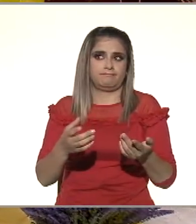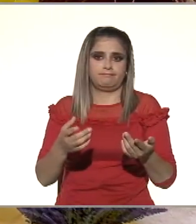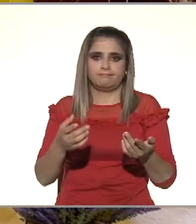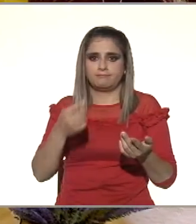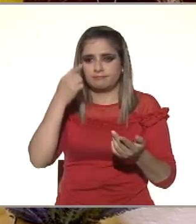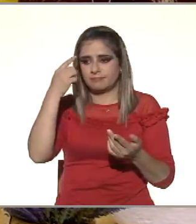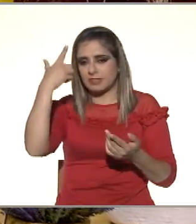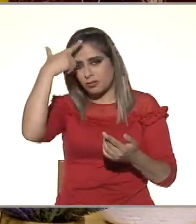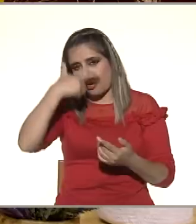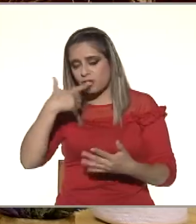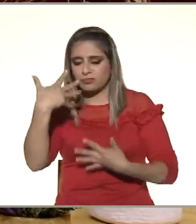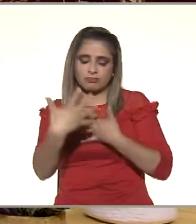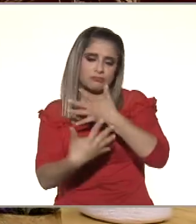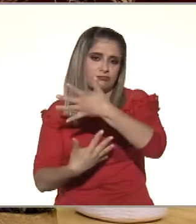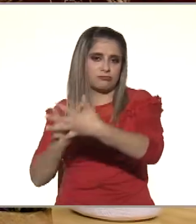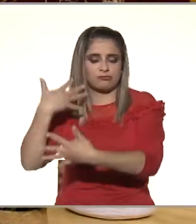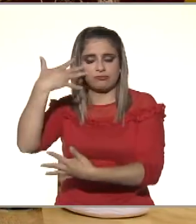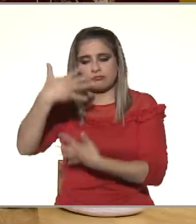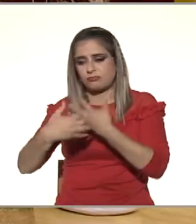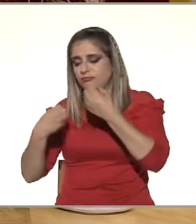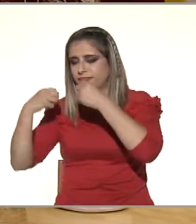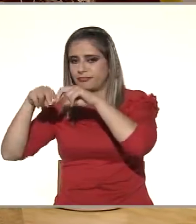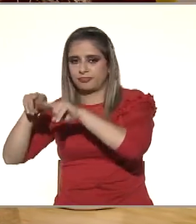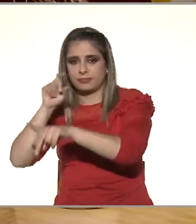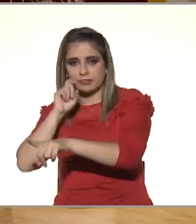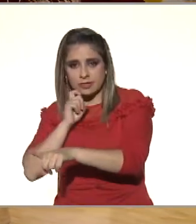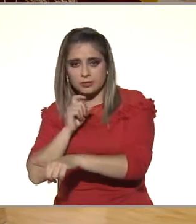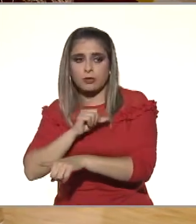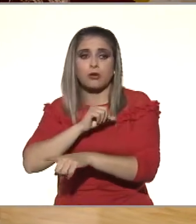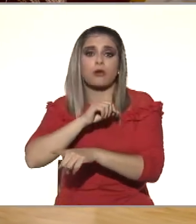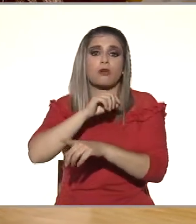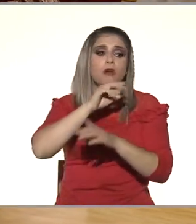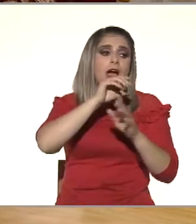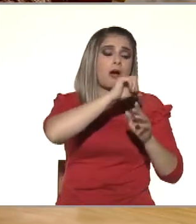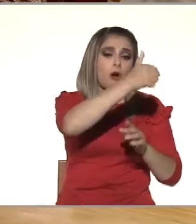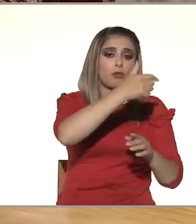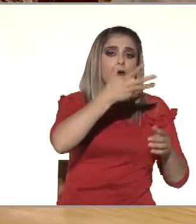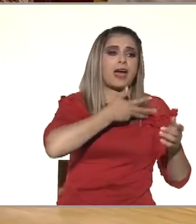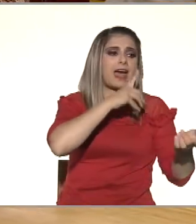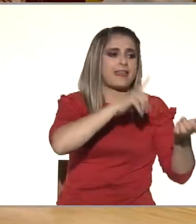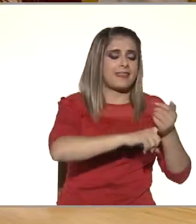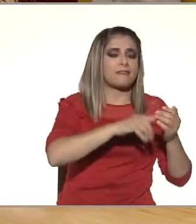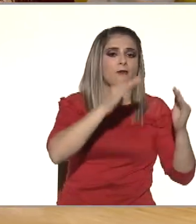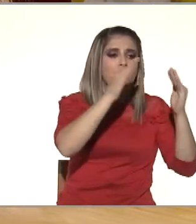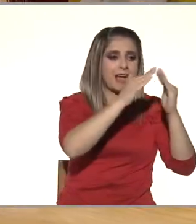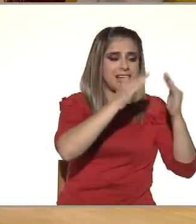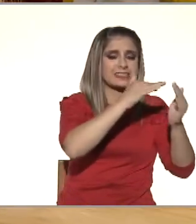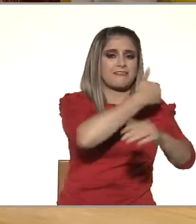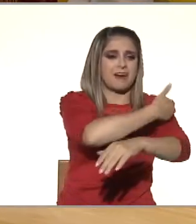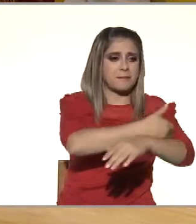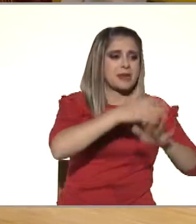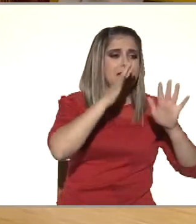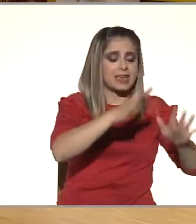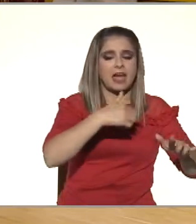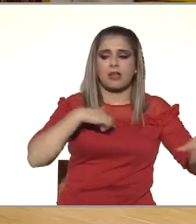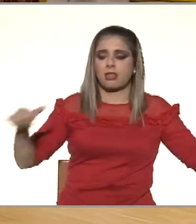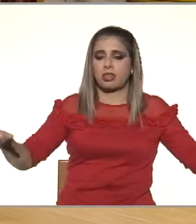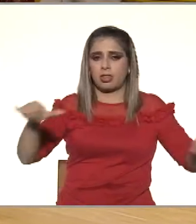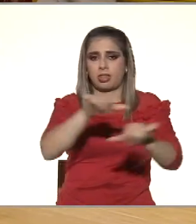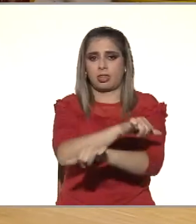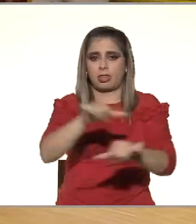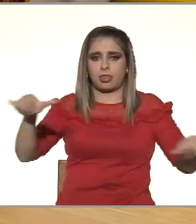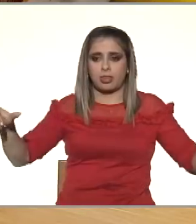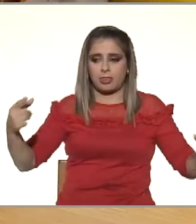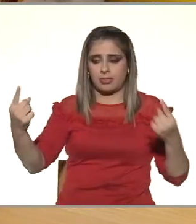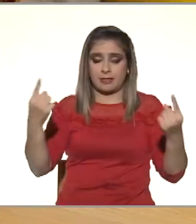de locura y pasión a una casa relación chica, una relación a de una años. relación de Claro. años, a pero otros vean lo que hijos. ocurre. Tenemos